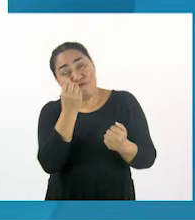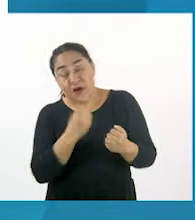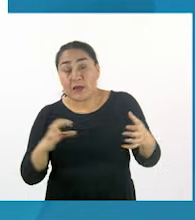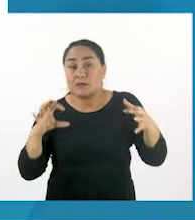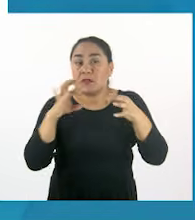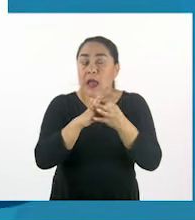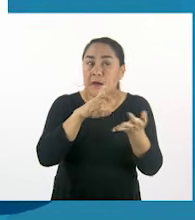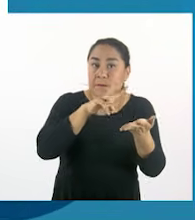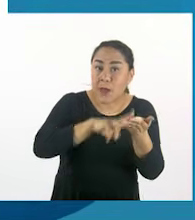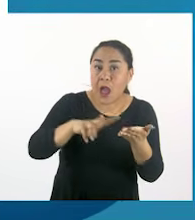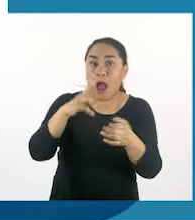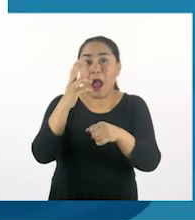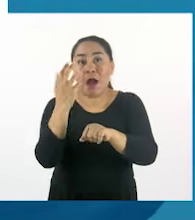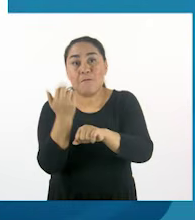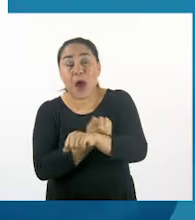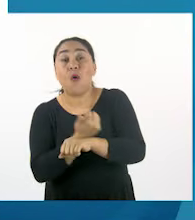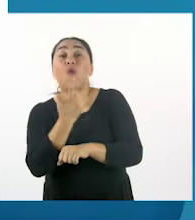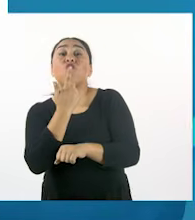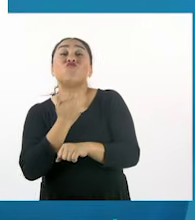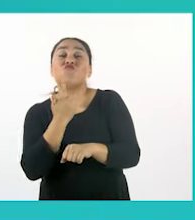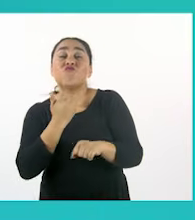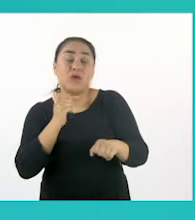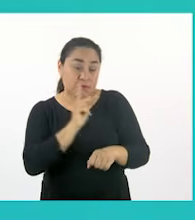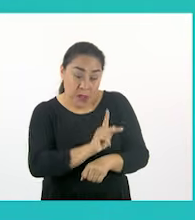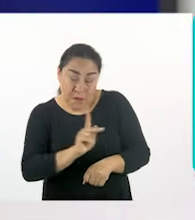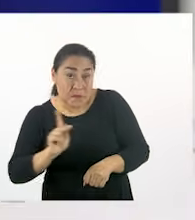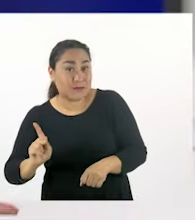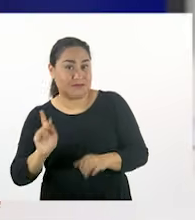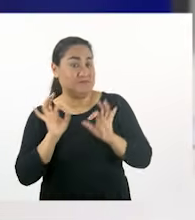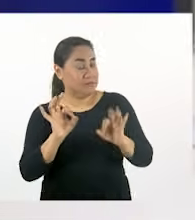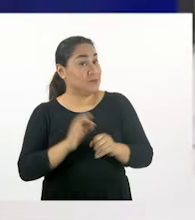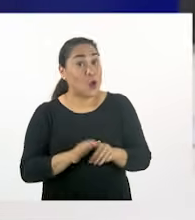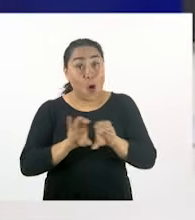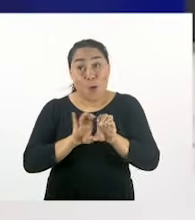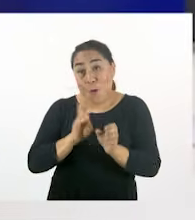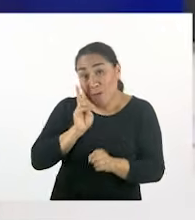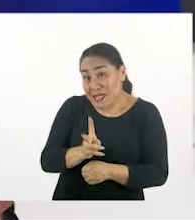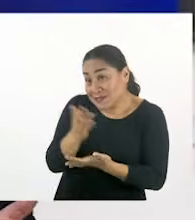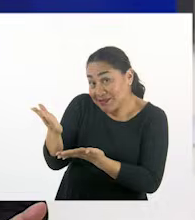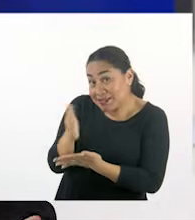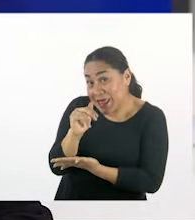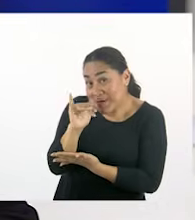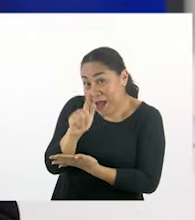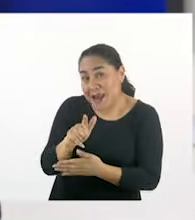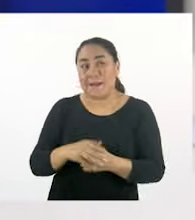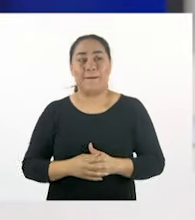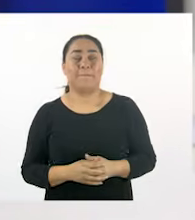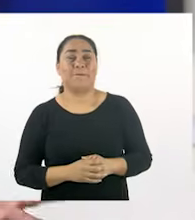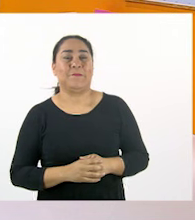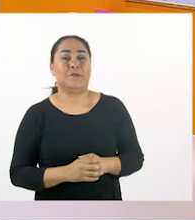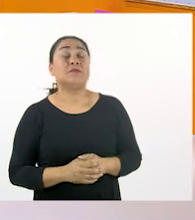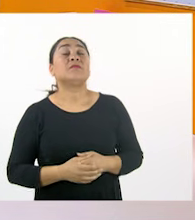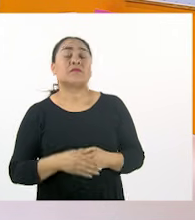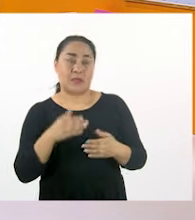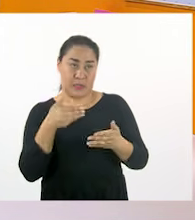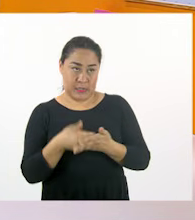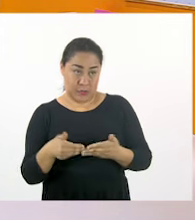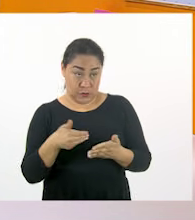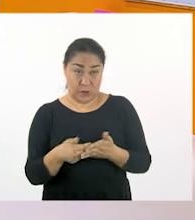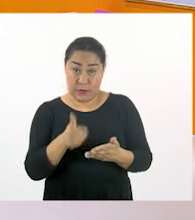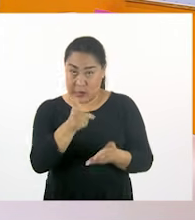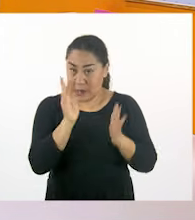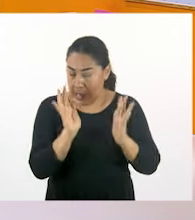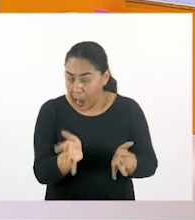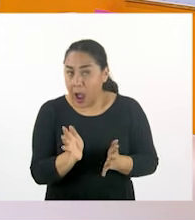amarillo y rojo. Perfecto. ¿Cómo ves, Aníbal? Esta parte de ahora ya